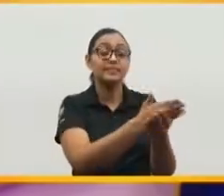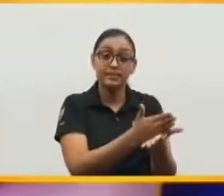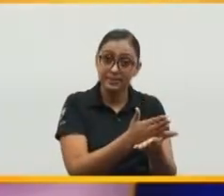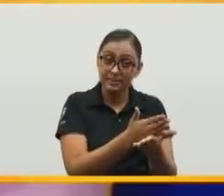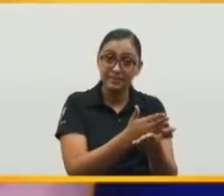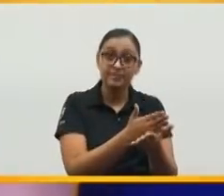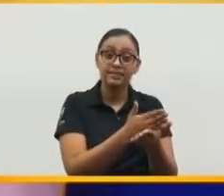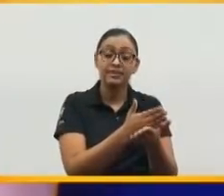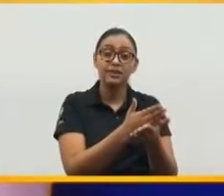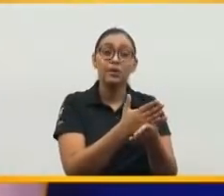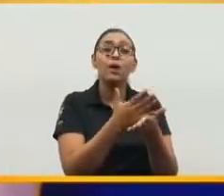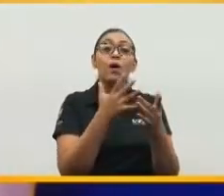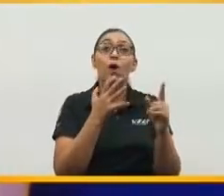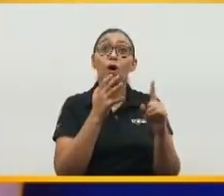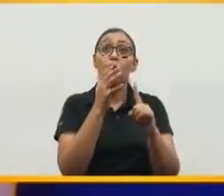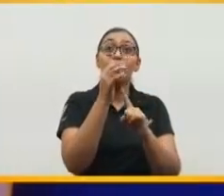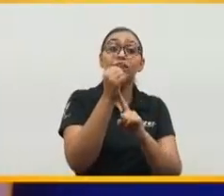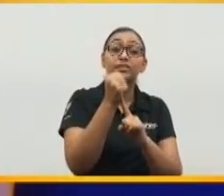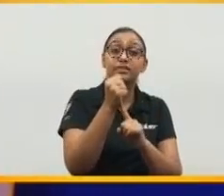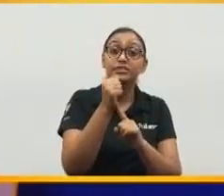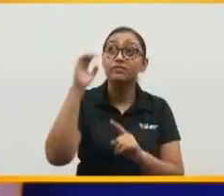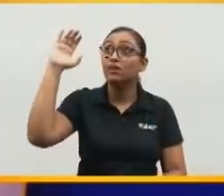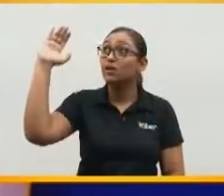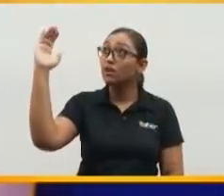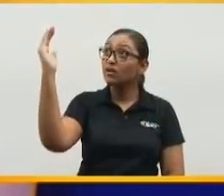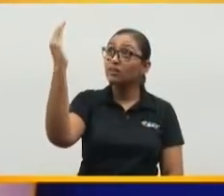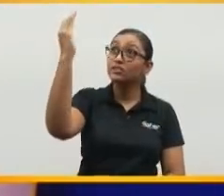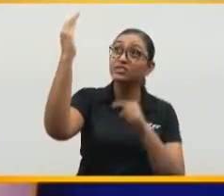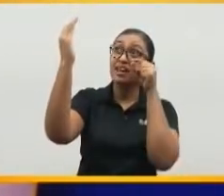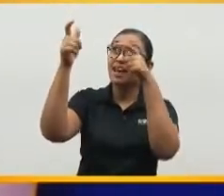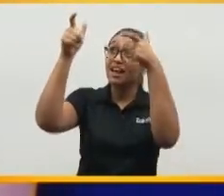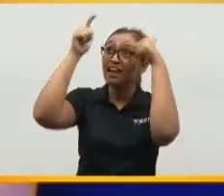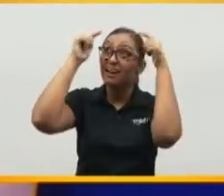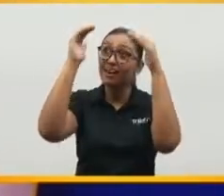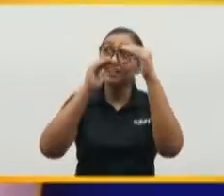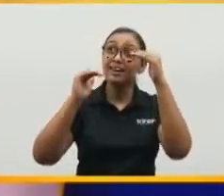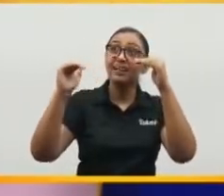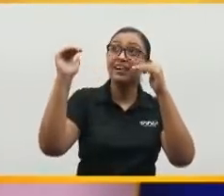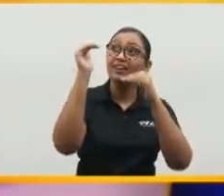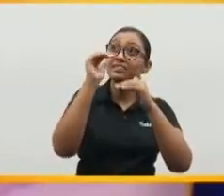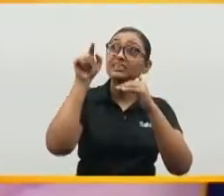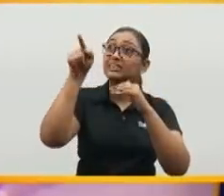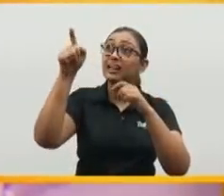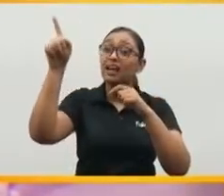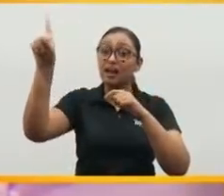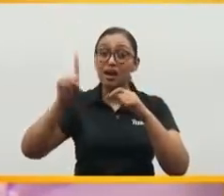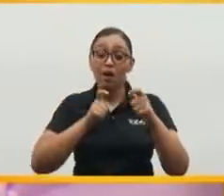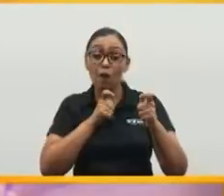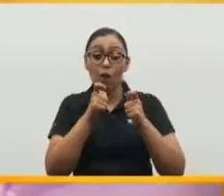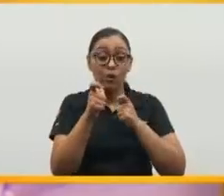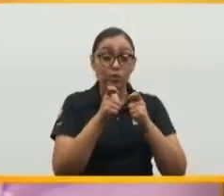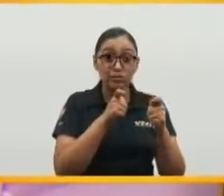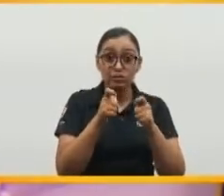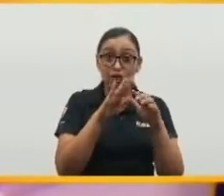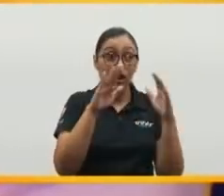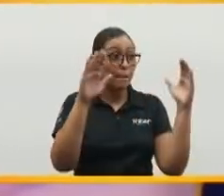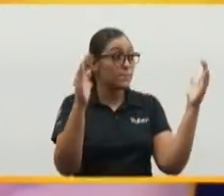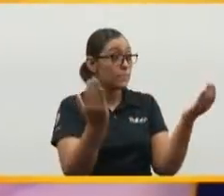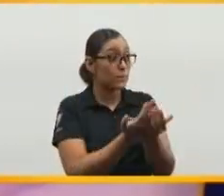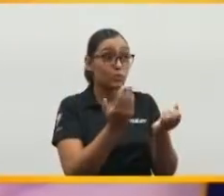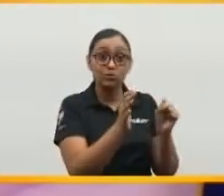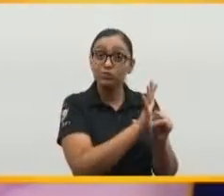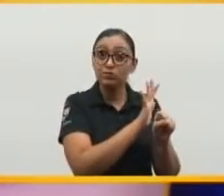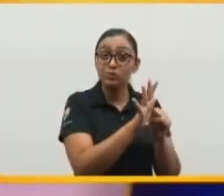gozo en mi corazón, buscando la presencia del Rey de Reyes y Señor de Señores, que tiene control sobre la naturaleza, atención,